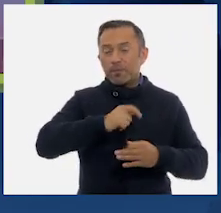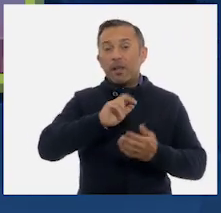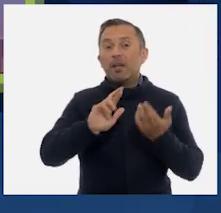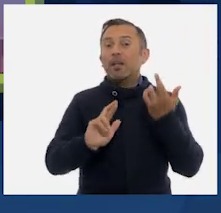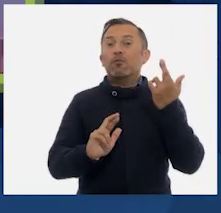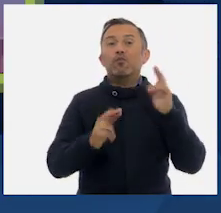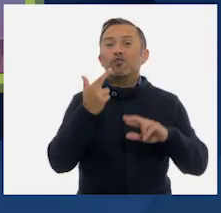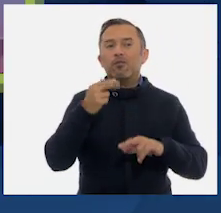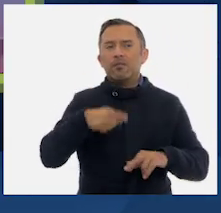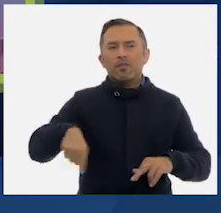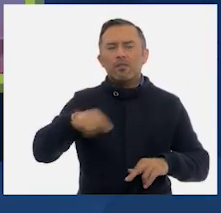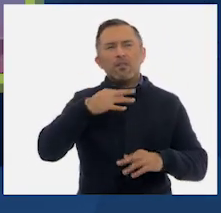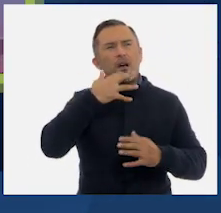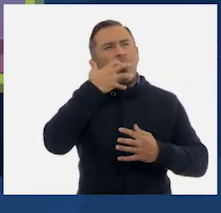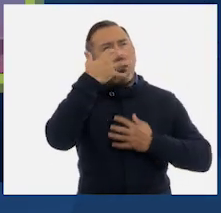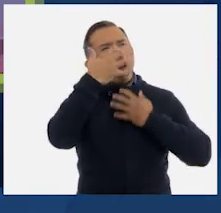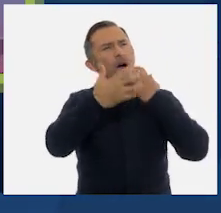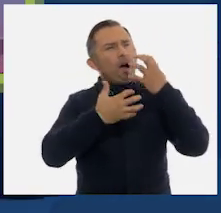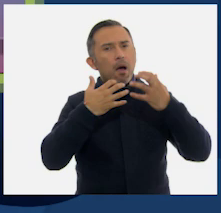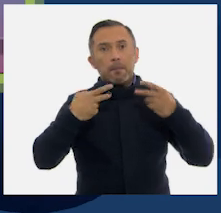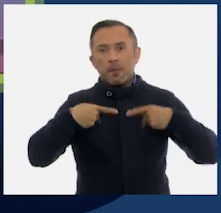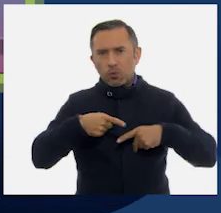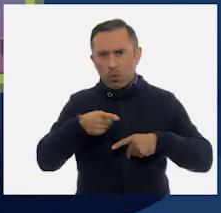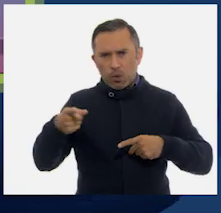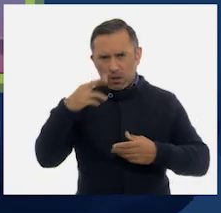del grito arrastra a los espíritus rebeldes.